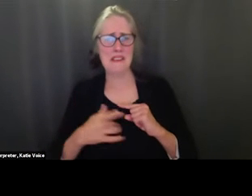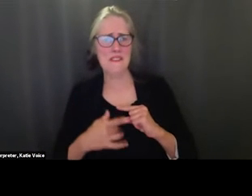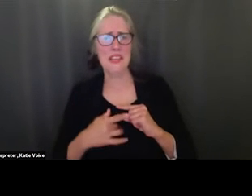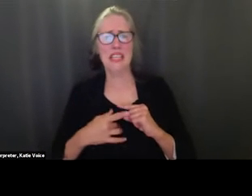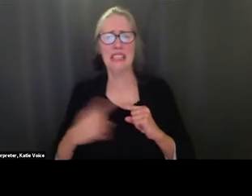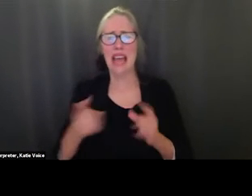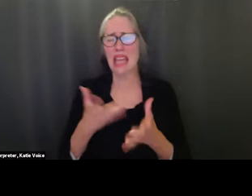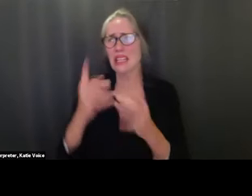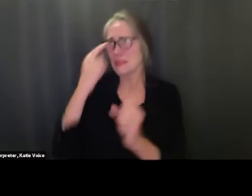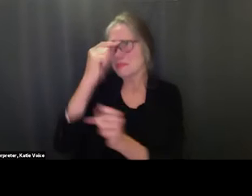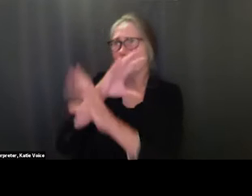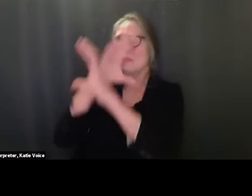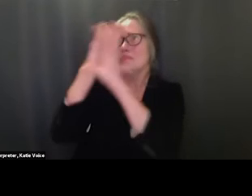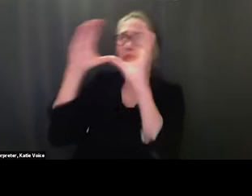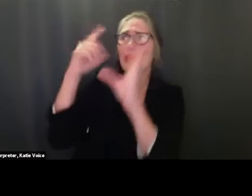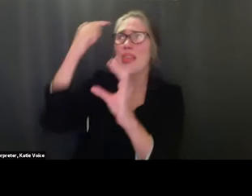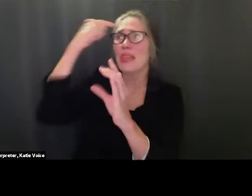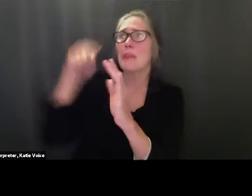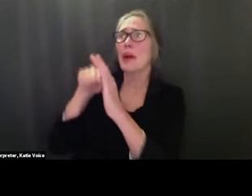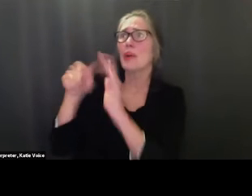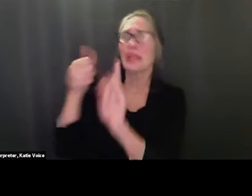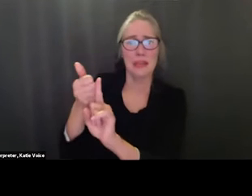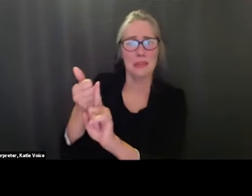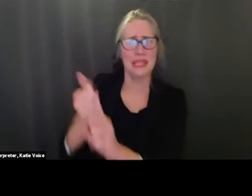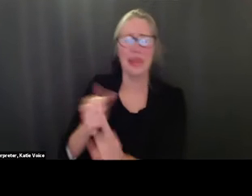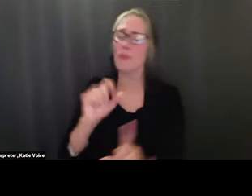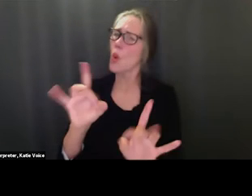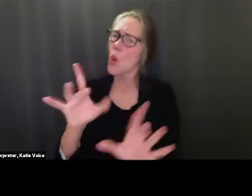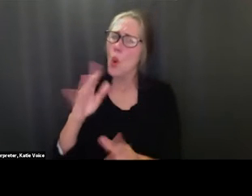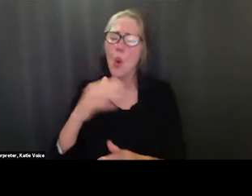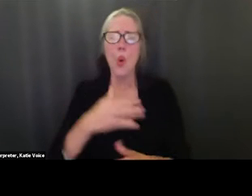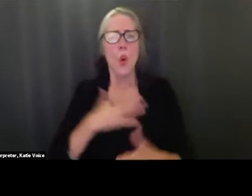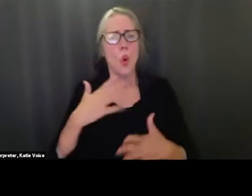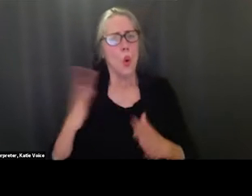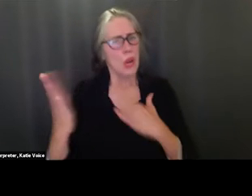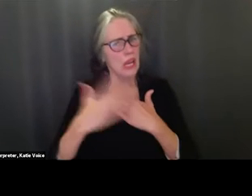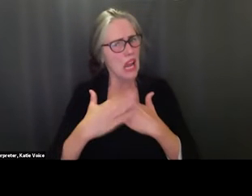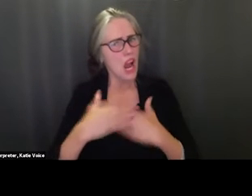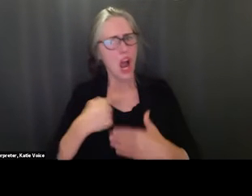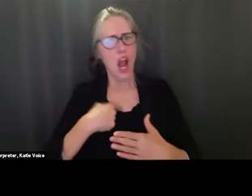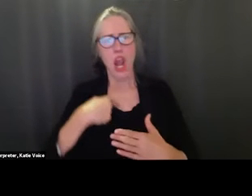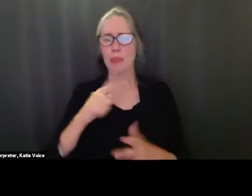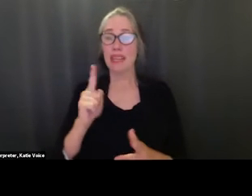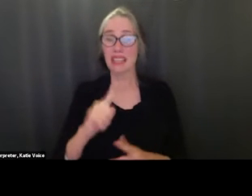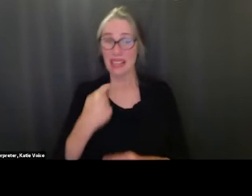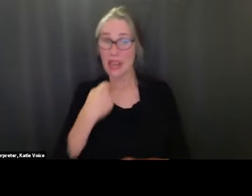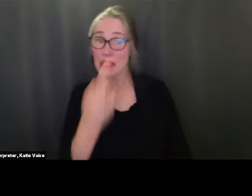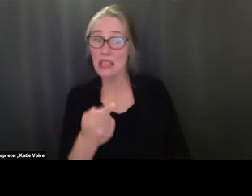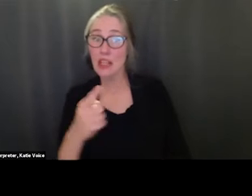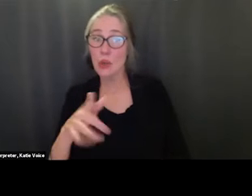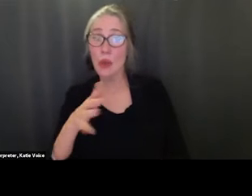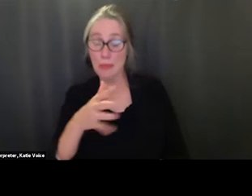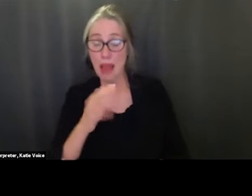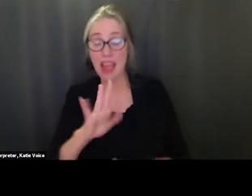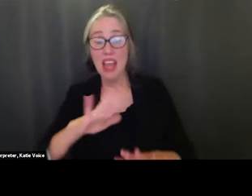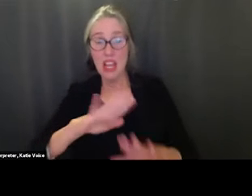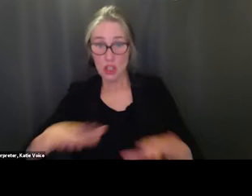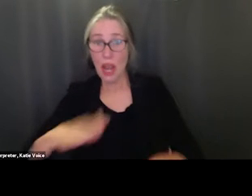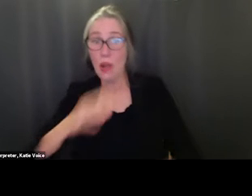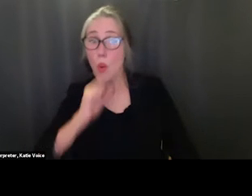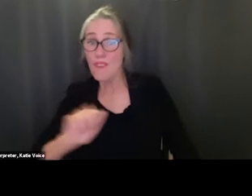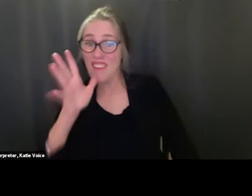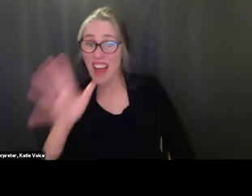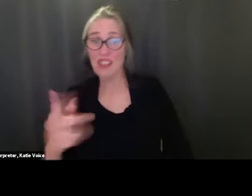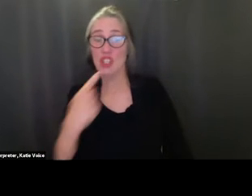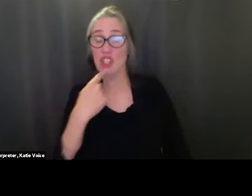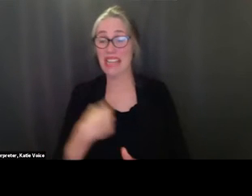alarmante. Déjenme les digo acerca de mi niño de 5 años. Déjenme les digo lo que ella dice acerca de la escuela. Ella viene conmigo diciéndome, mamá, no me